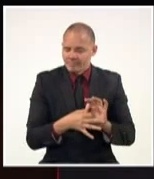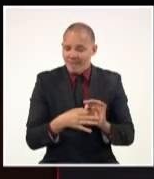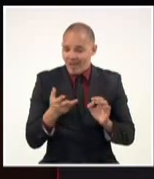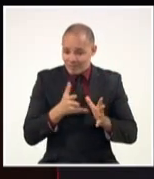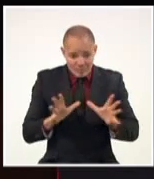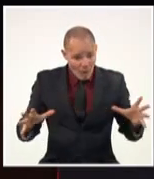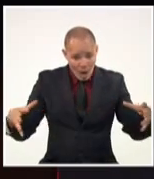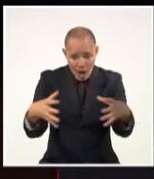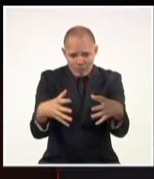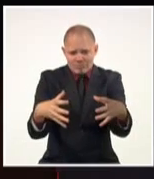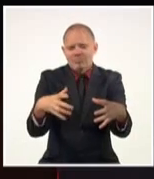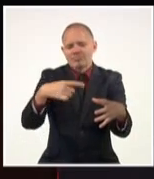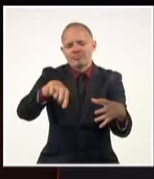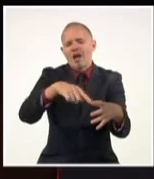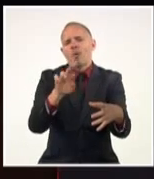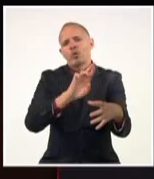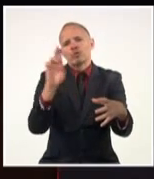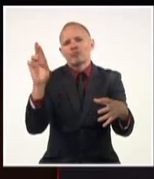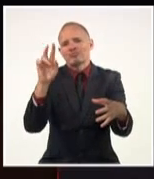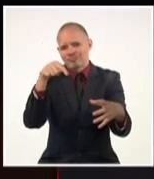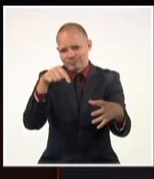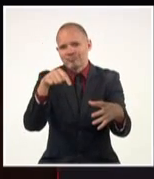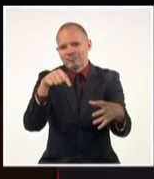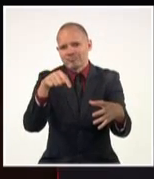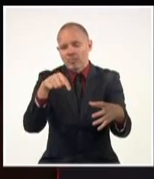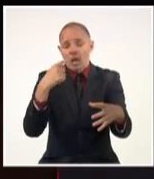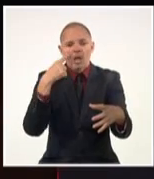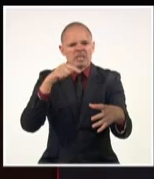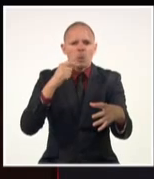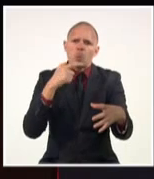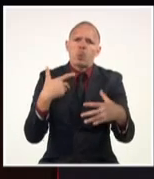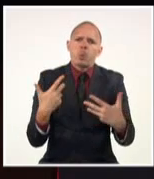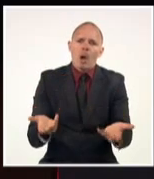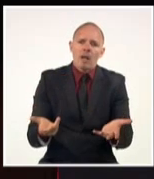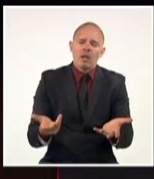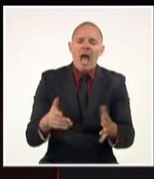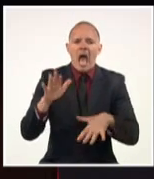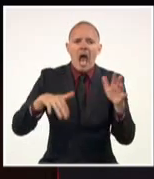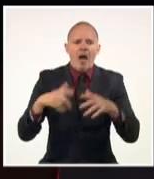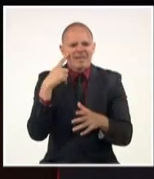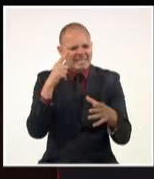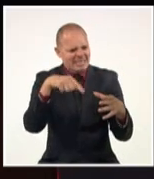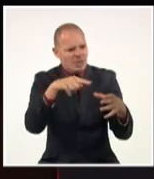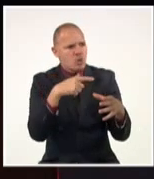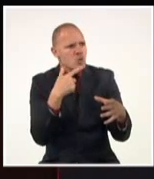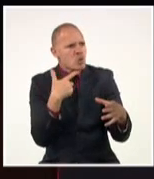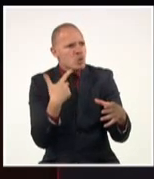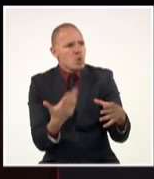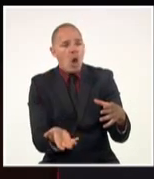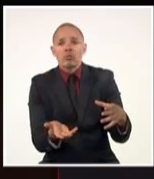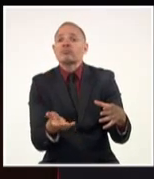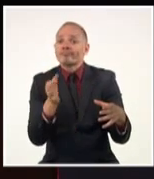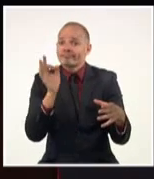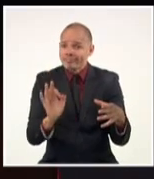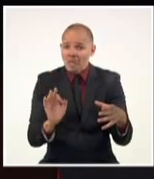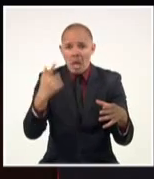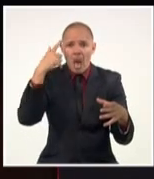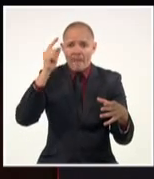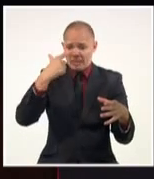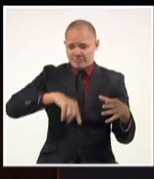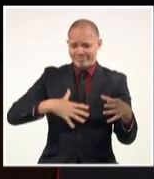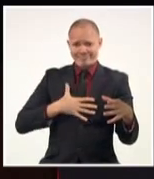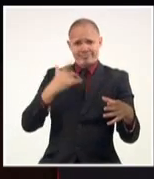un hecho fundamental, a veces indescriptible, que nos trasciende a todos en todos los